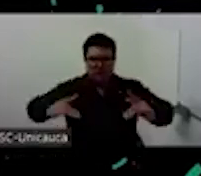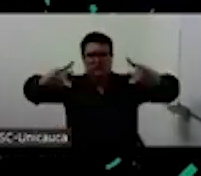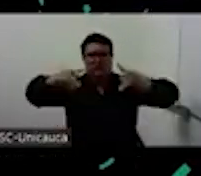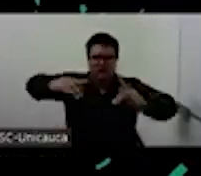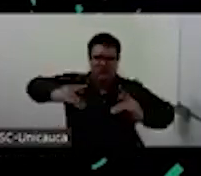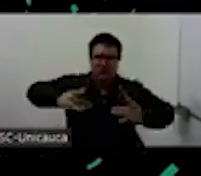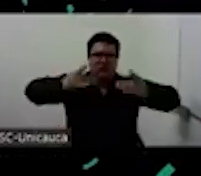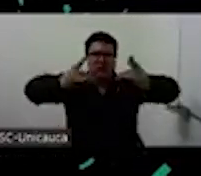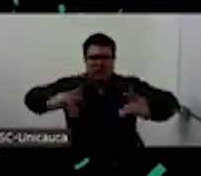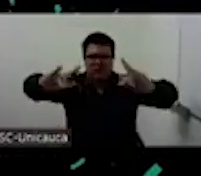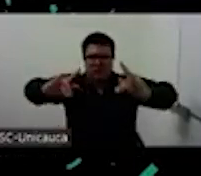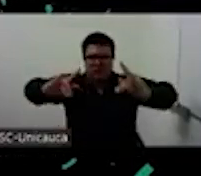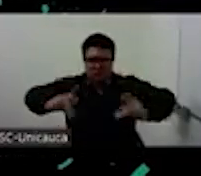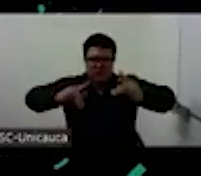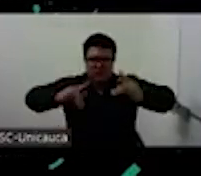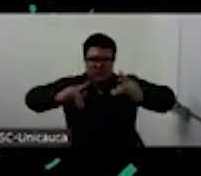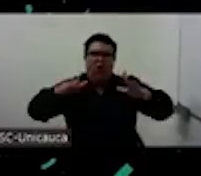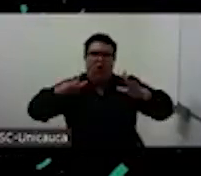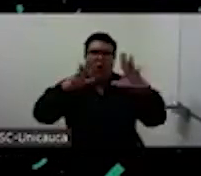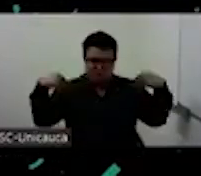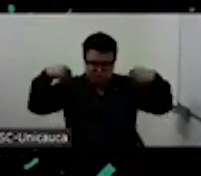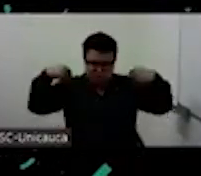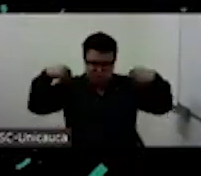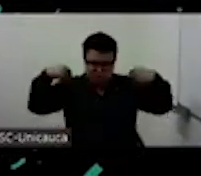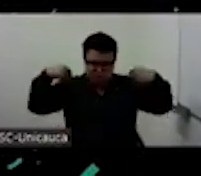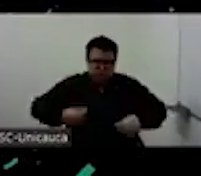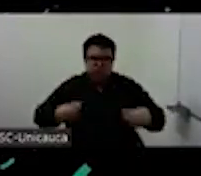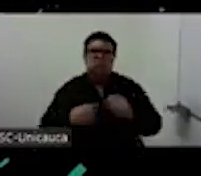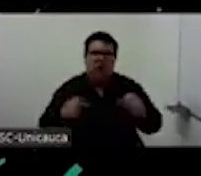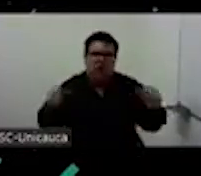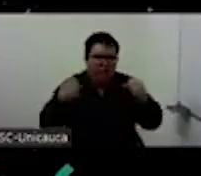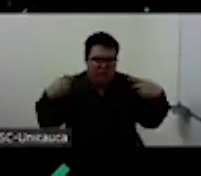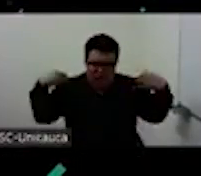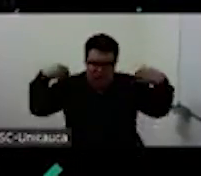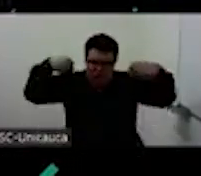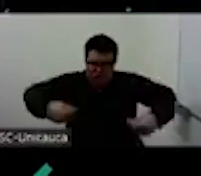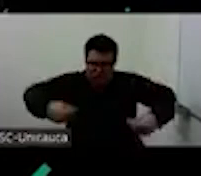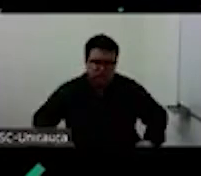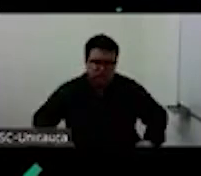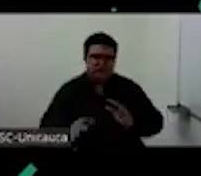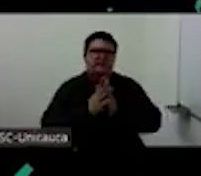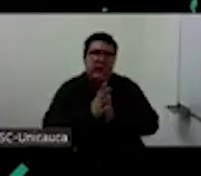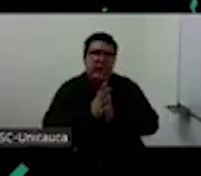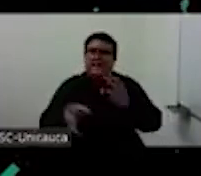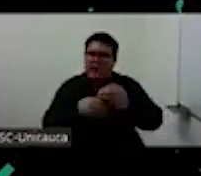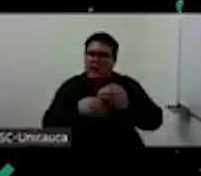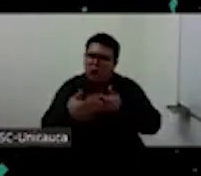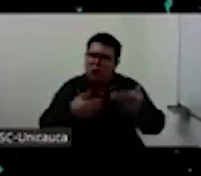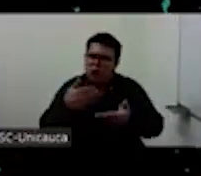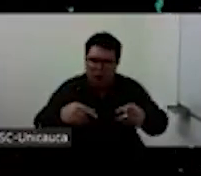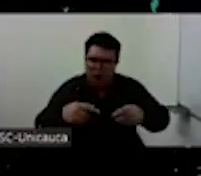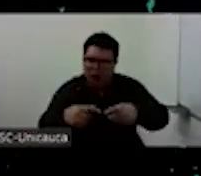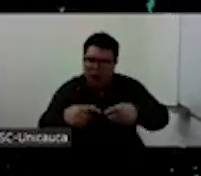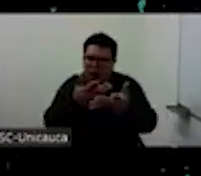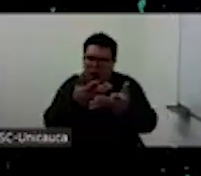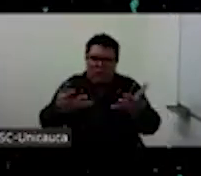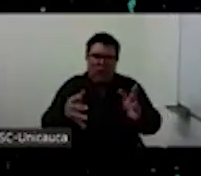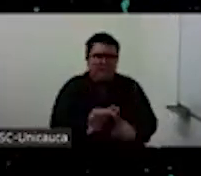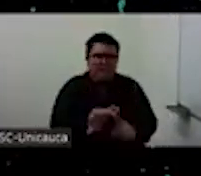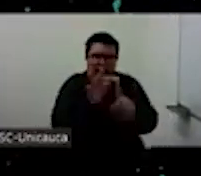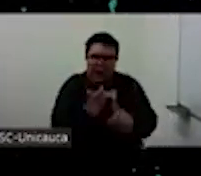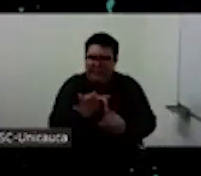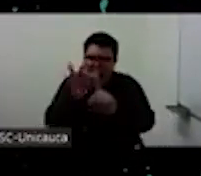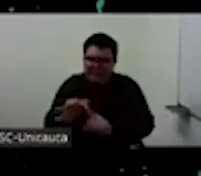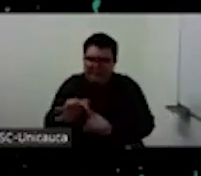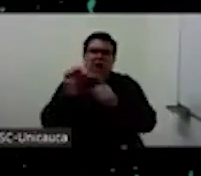canastos, ruanas, que se han ido entretejiendo de productos especiales, también como